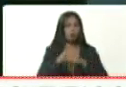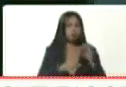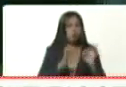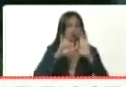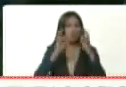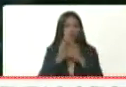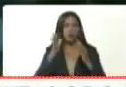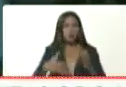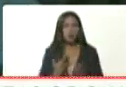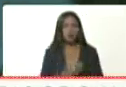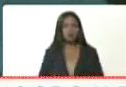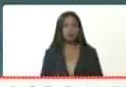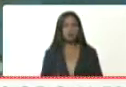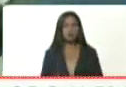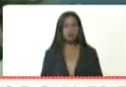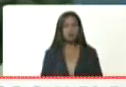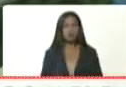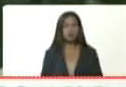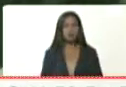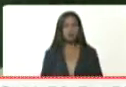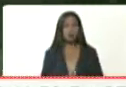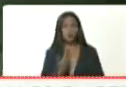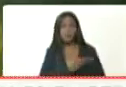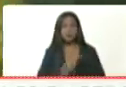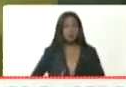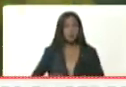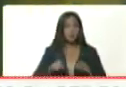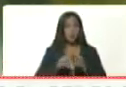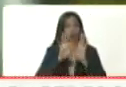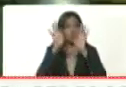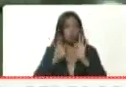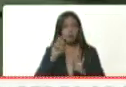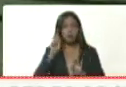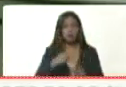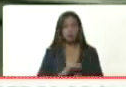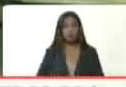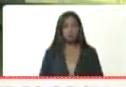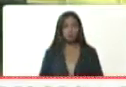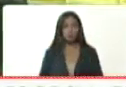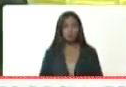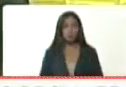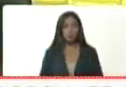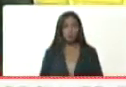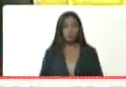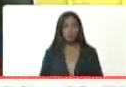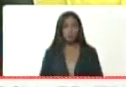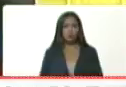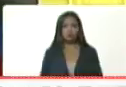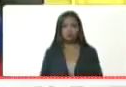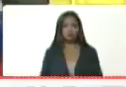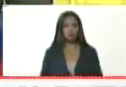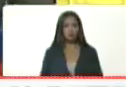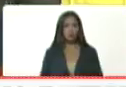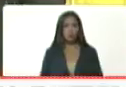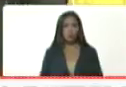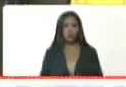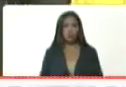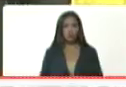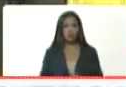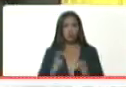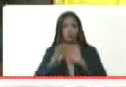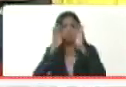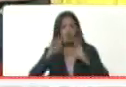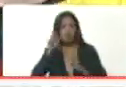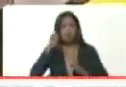contreras esto por favor así es presidente ya acá en miranda en coordinación con los ministros están instaladas las ferias escolares la principal de ellas